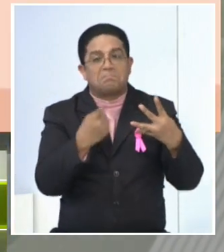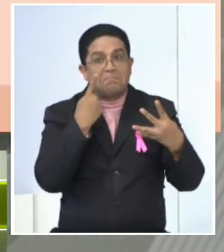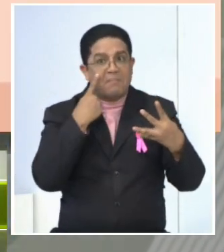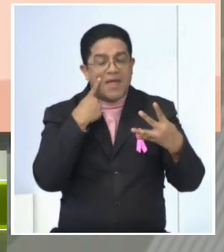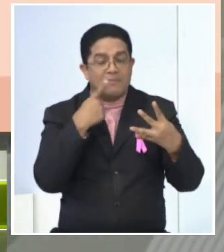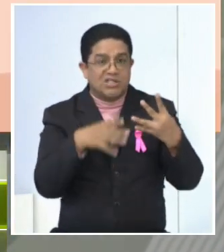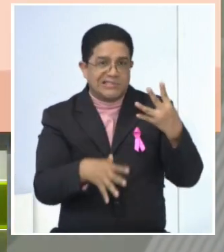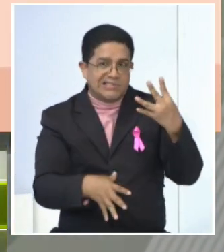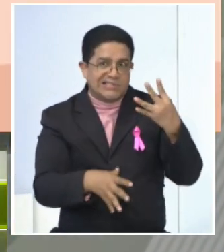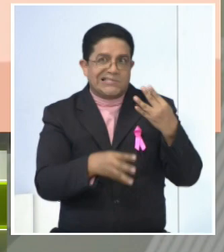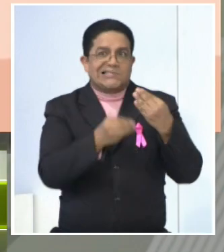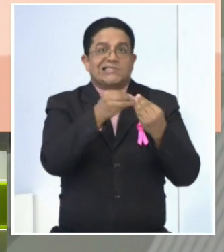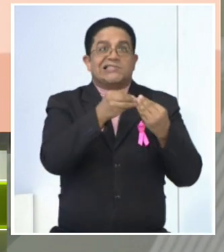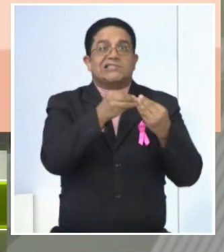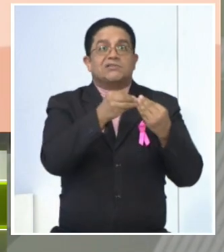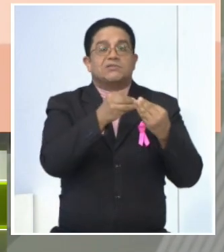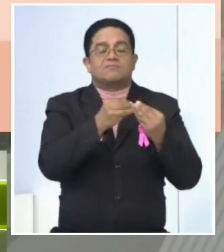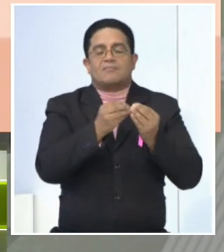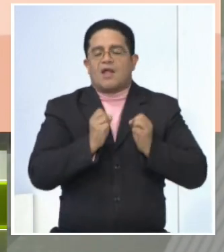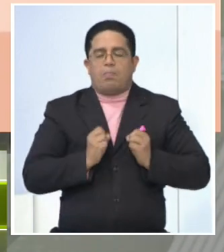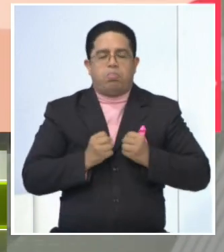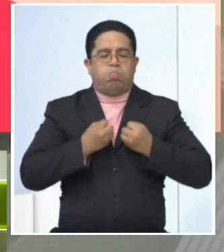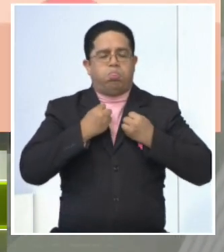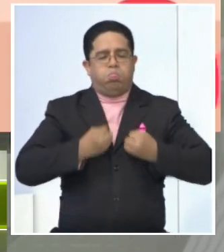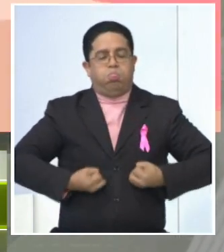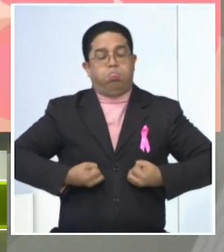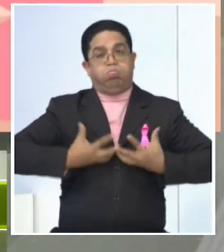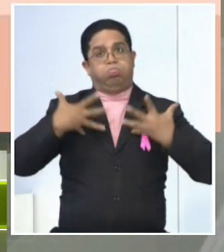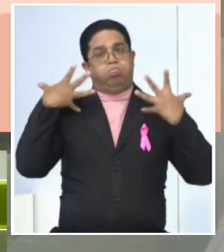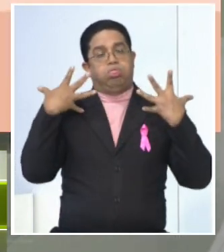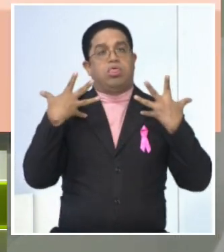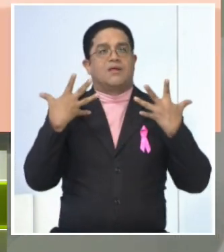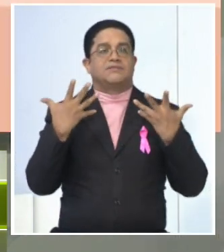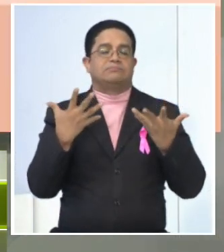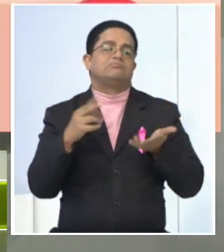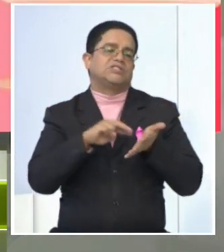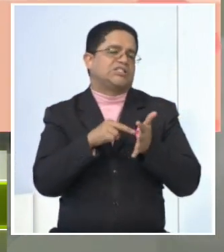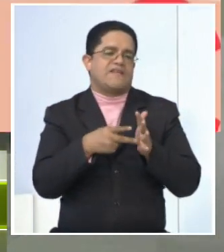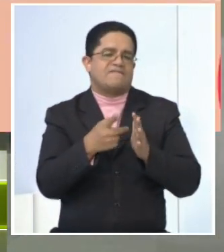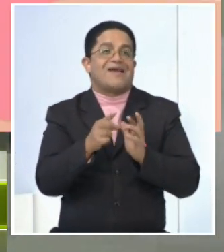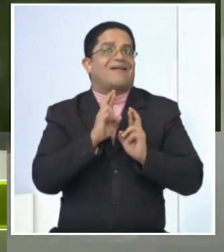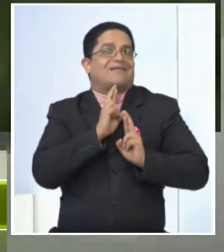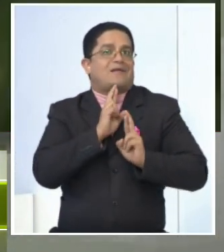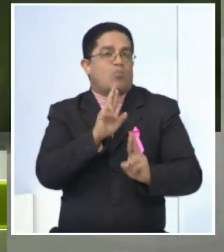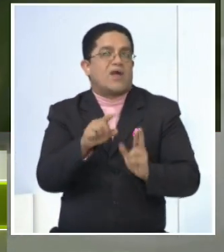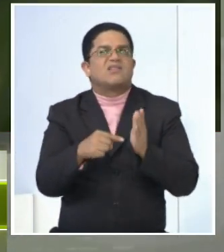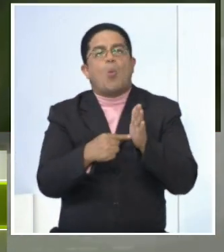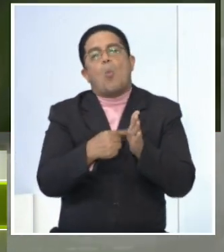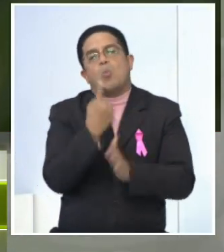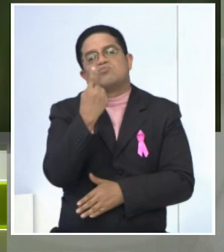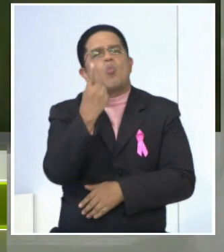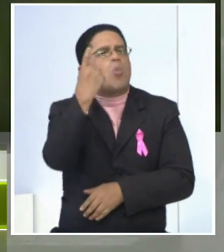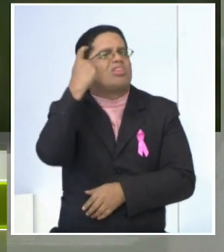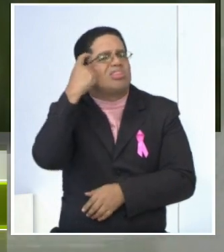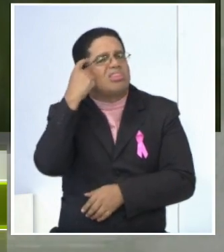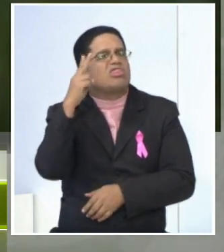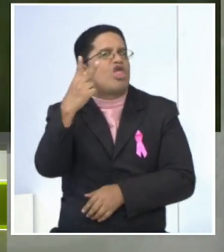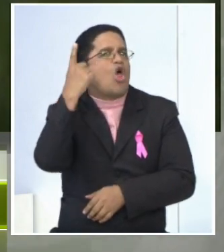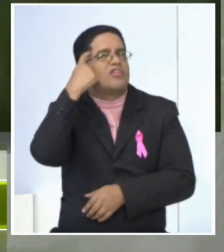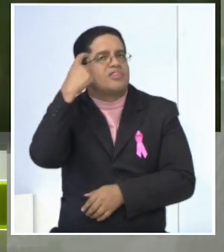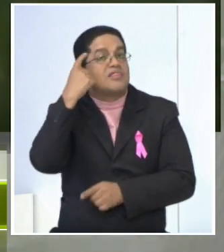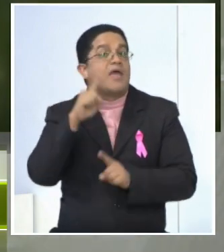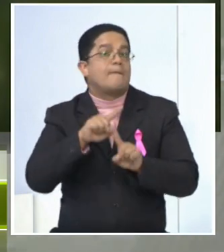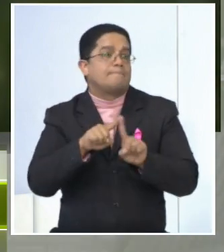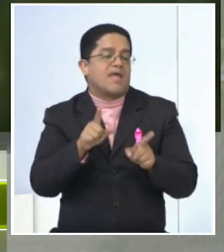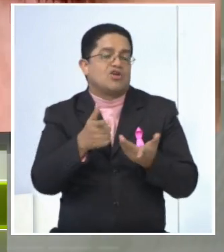factores desafortunados que se unen y ¡plup!, hacen una reacción que, ojo, es transitoria, puede durar 2-3 días, pero que normalmente